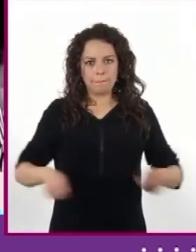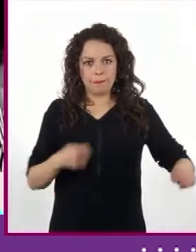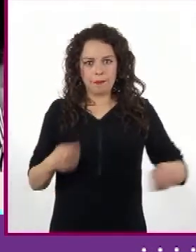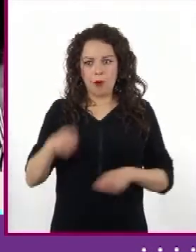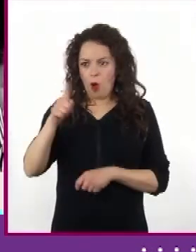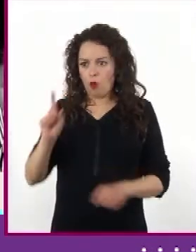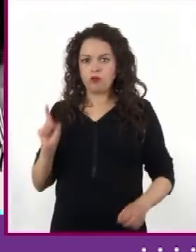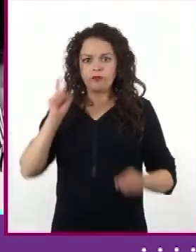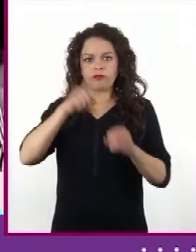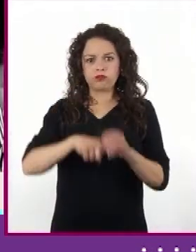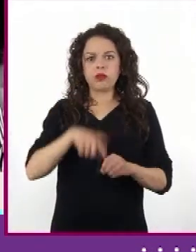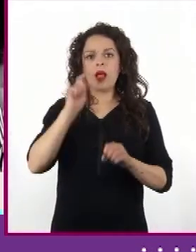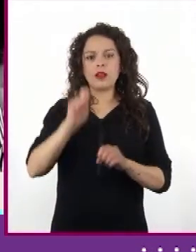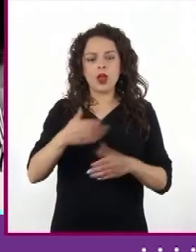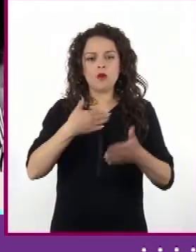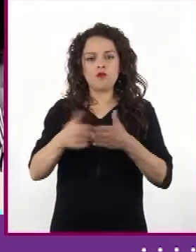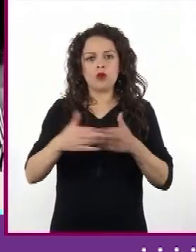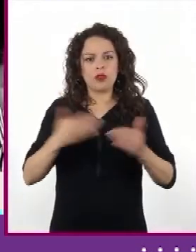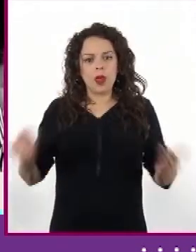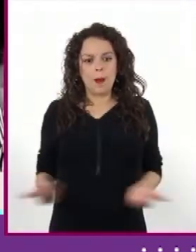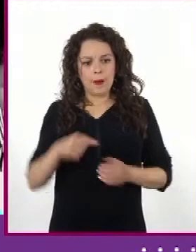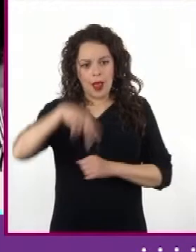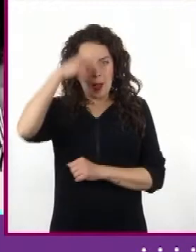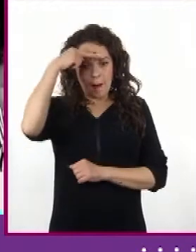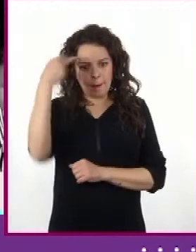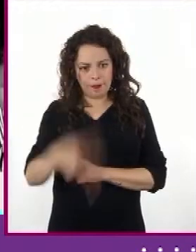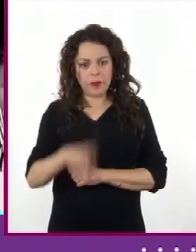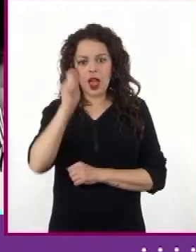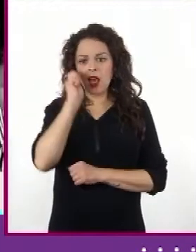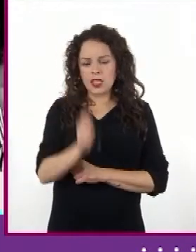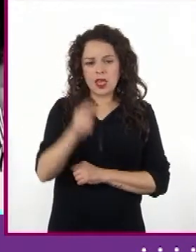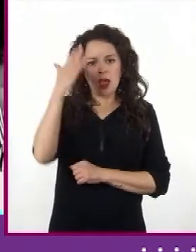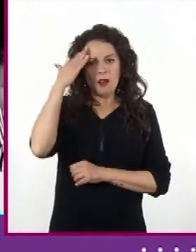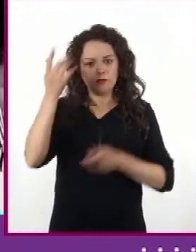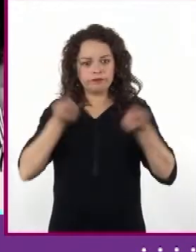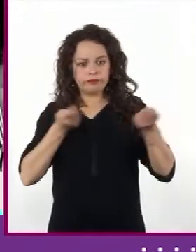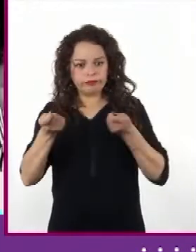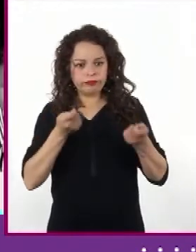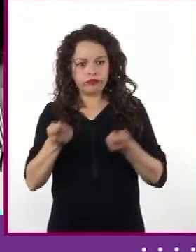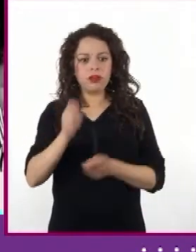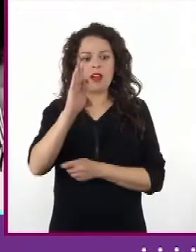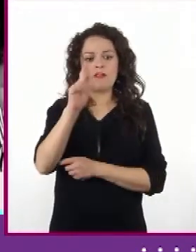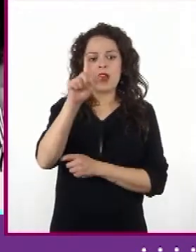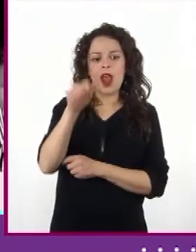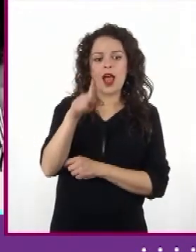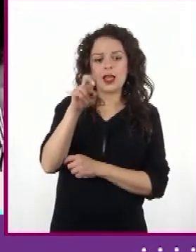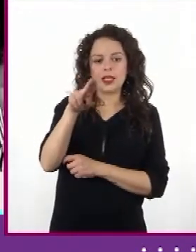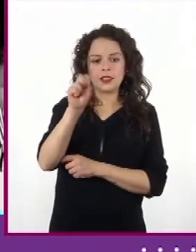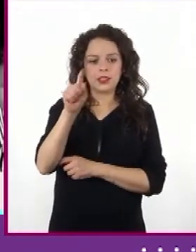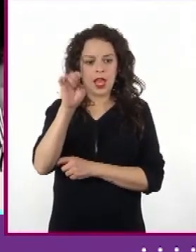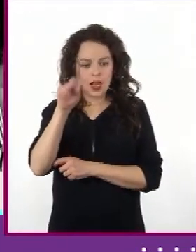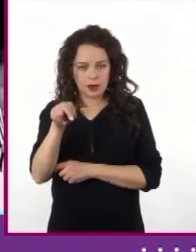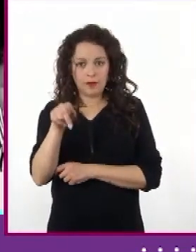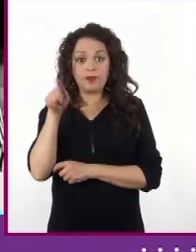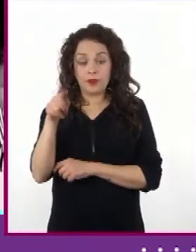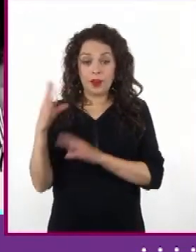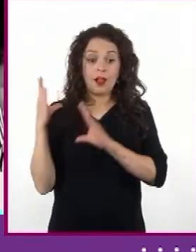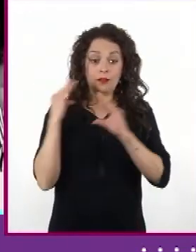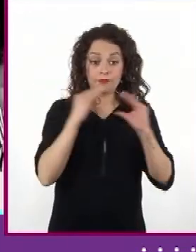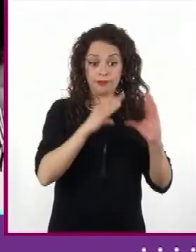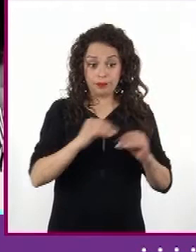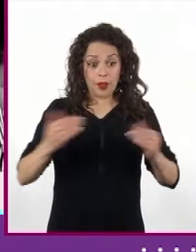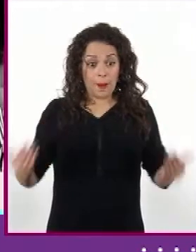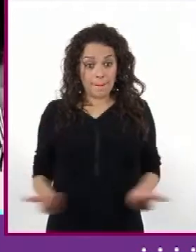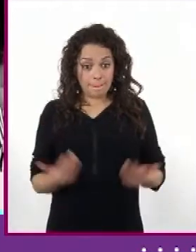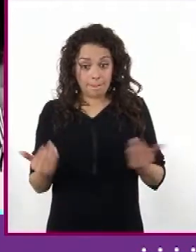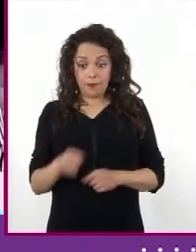México, bajo la dirección de Waldine Falkenstein, coreógrafa y bailarina estadounidense, quien sería figura clave